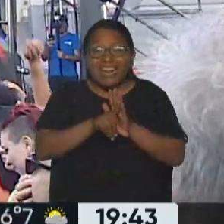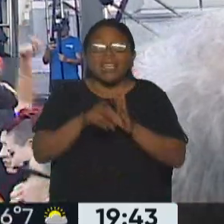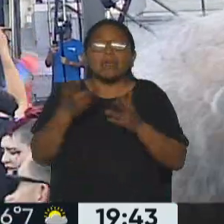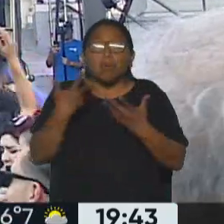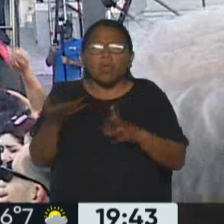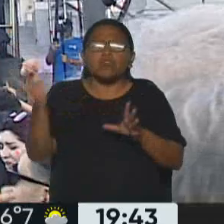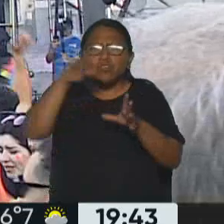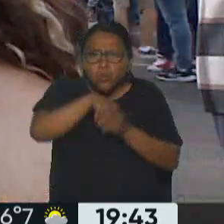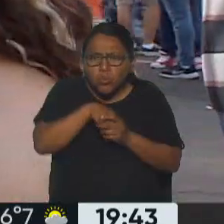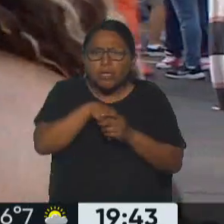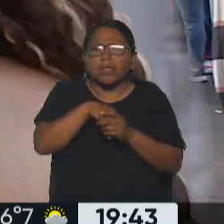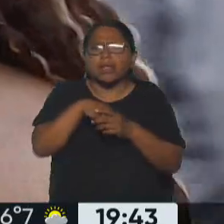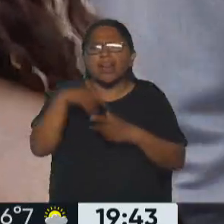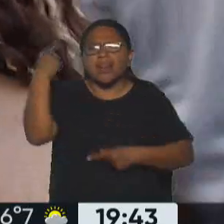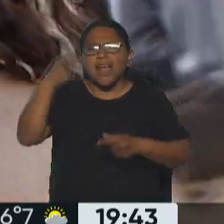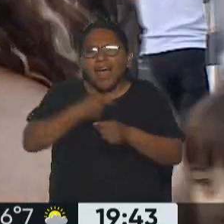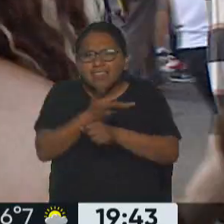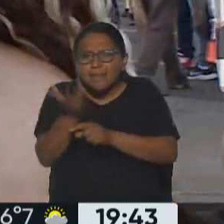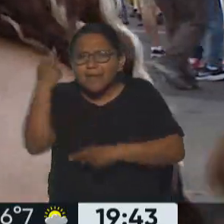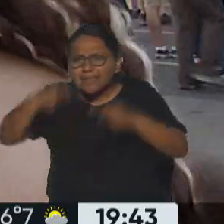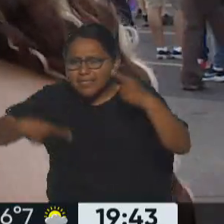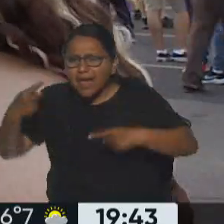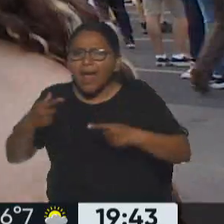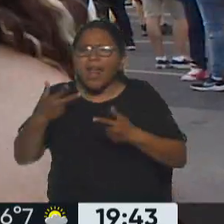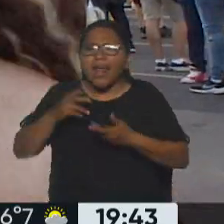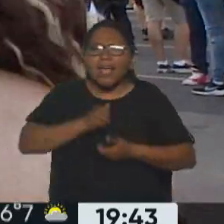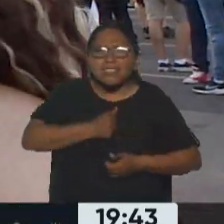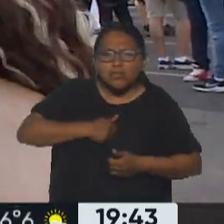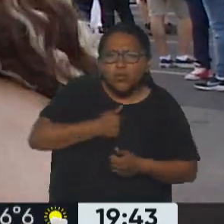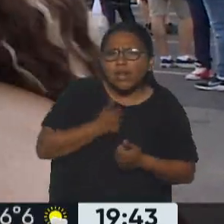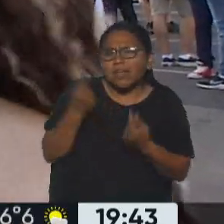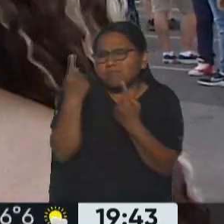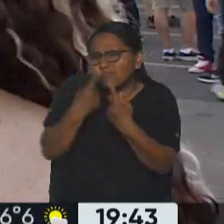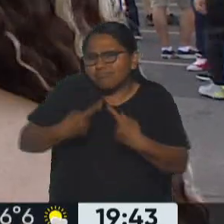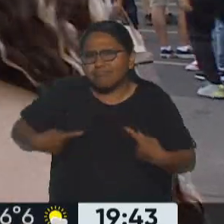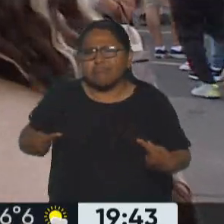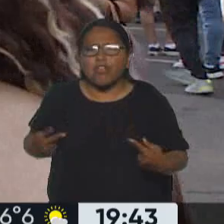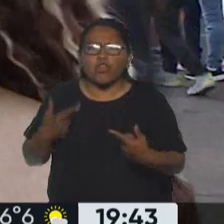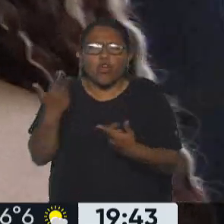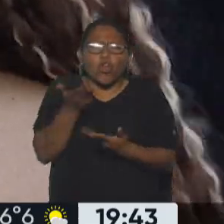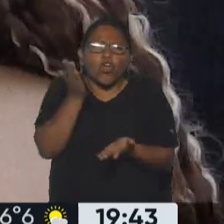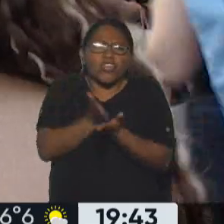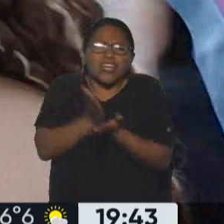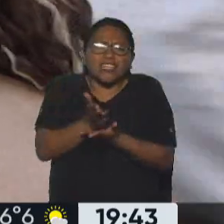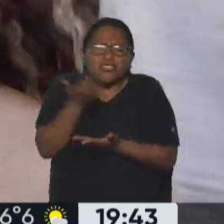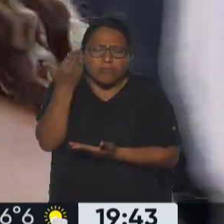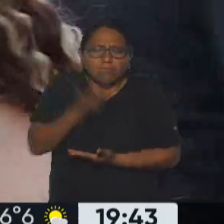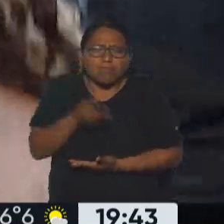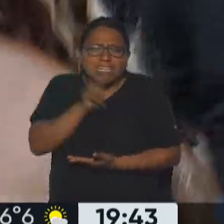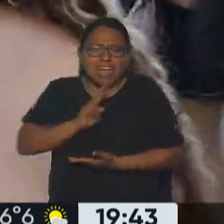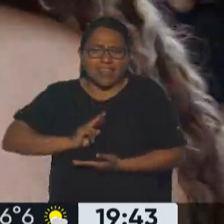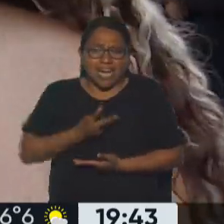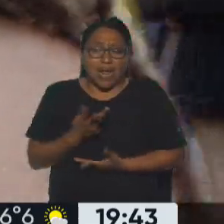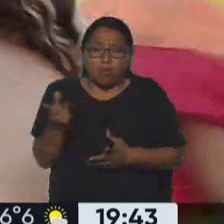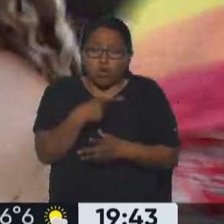incluir lo que es la diversidad, la sexualidad, todos los derechos que necesitamos las chicas trans, porque nuestro